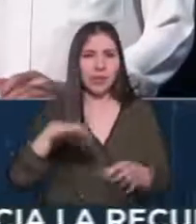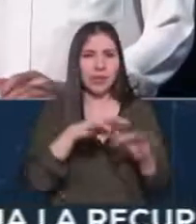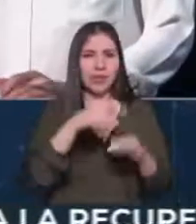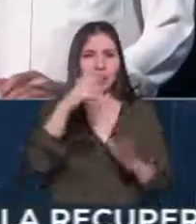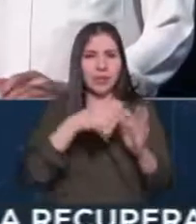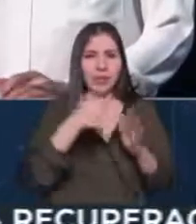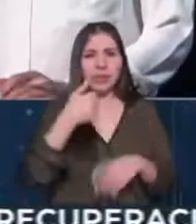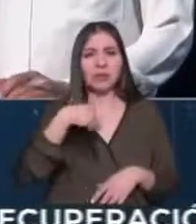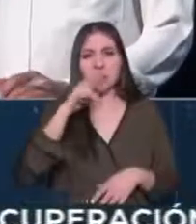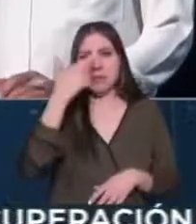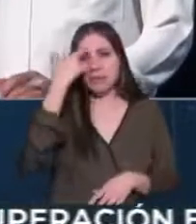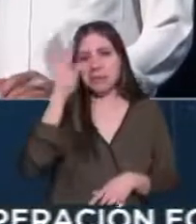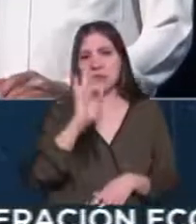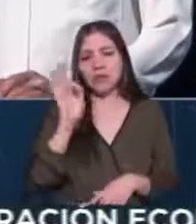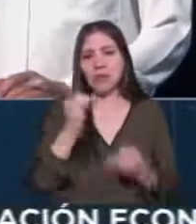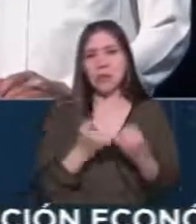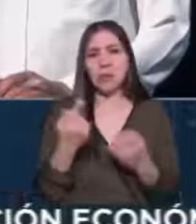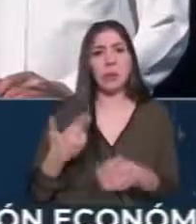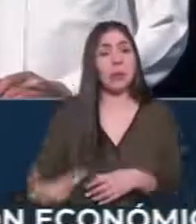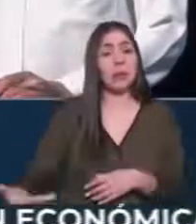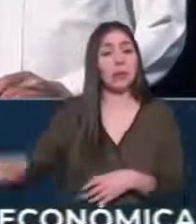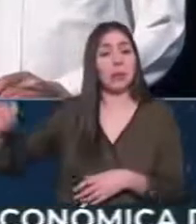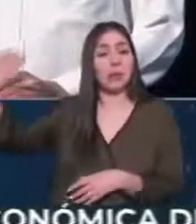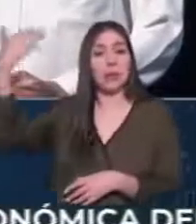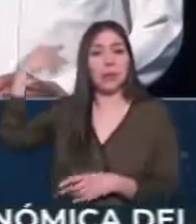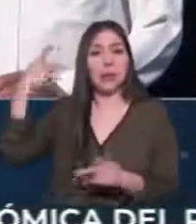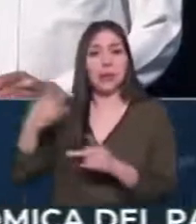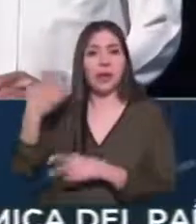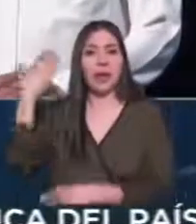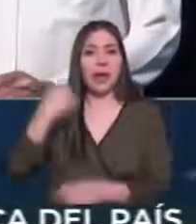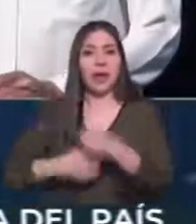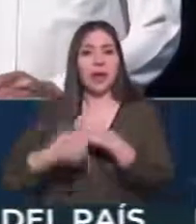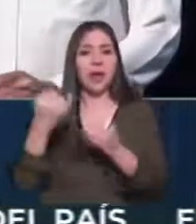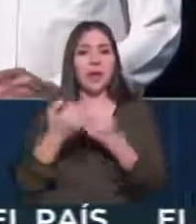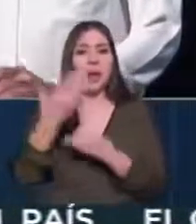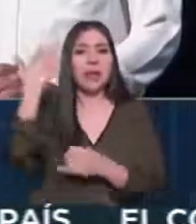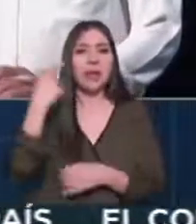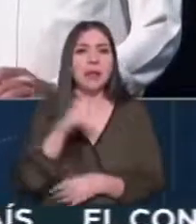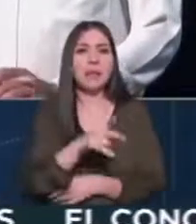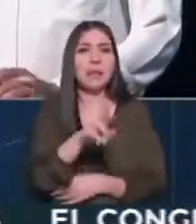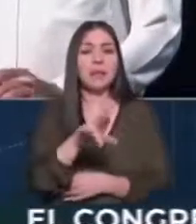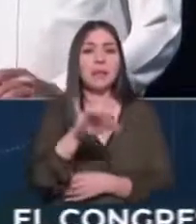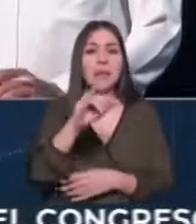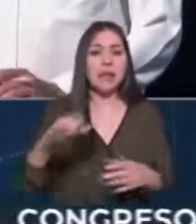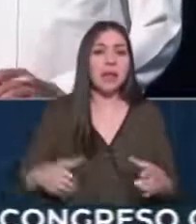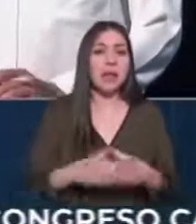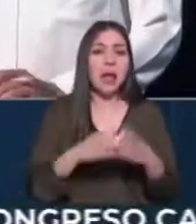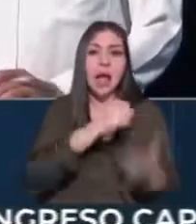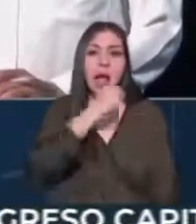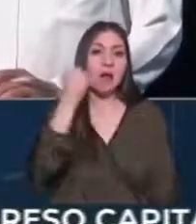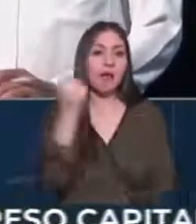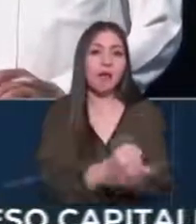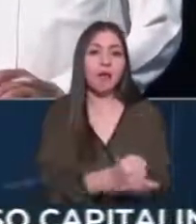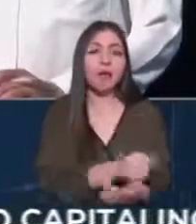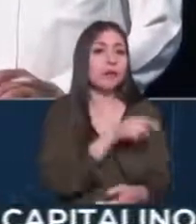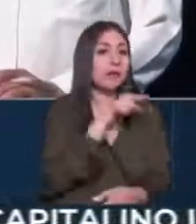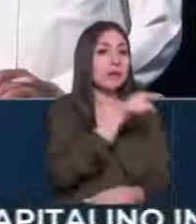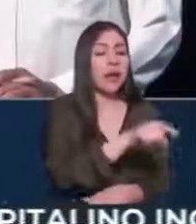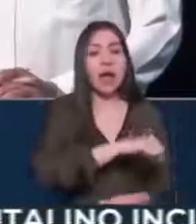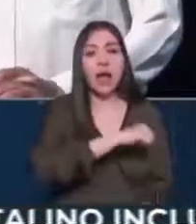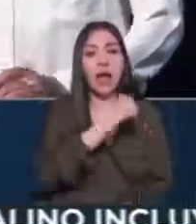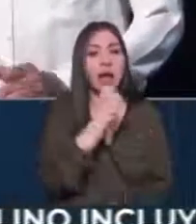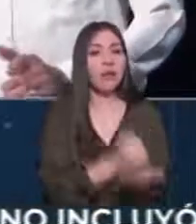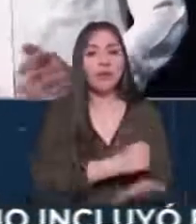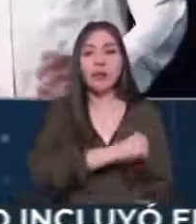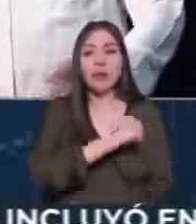como se hacía, pues, años atrás, con aquellos mítines del PRI que eran como dietas de fisicoculturista, de apoyo y de a huevo.